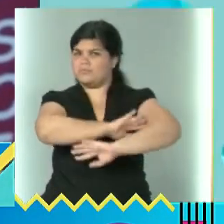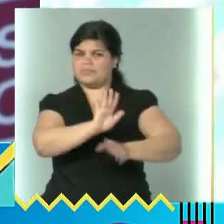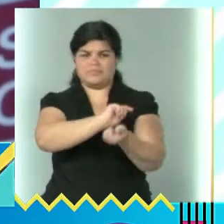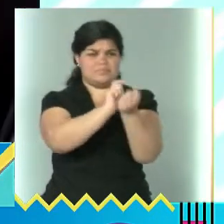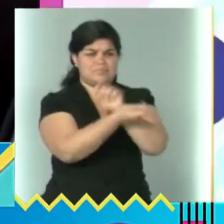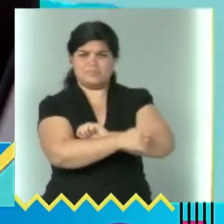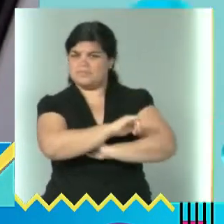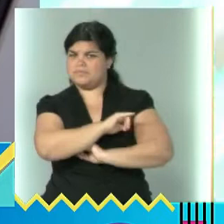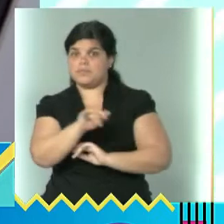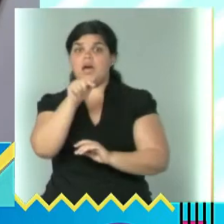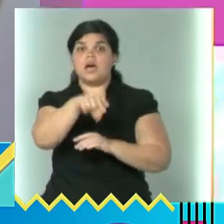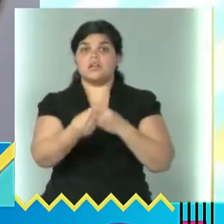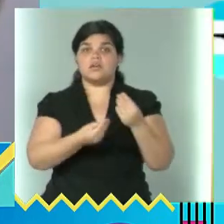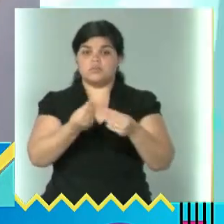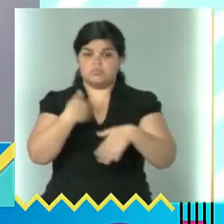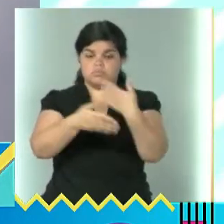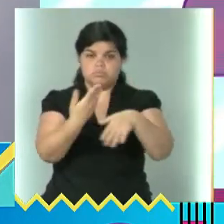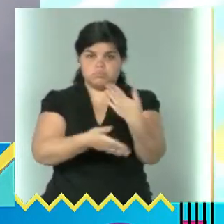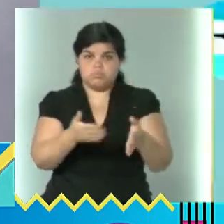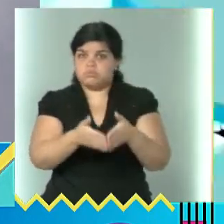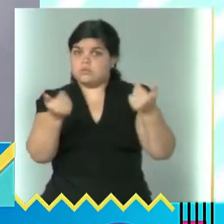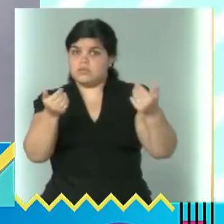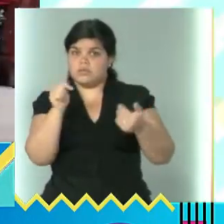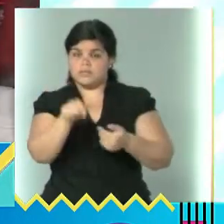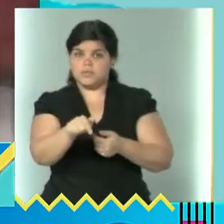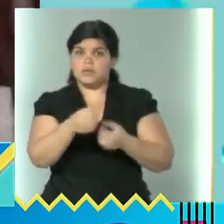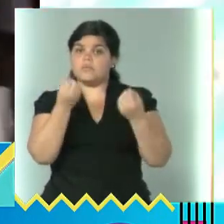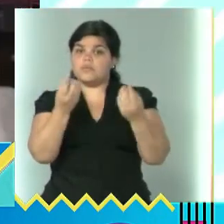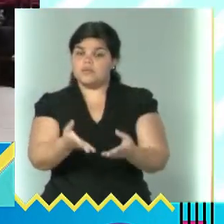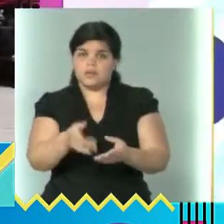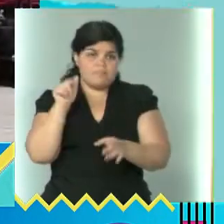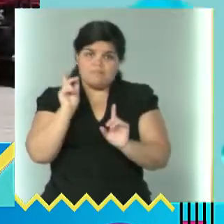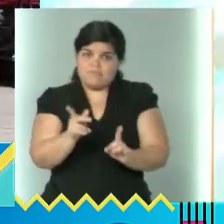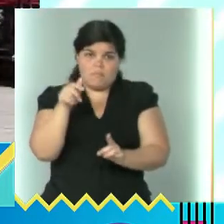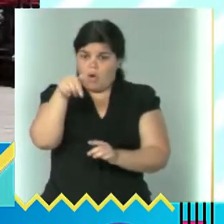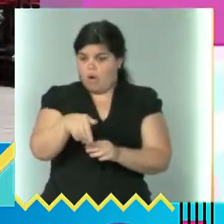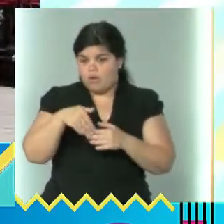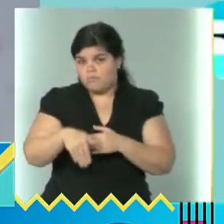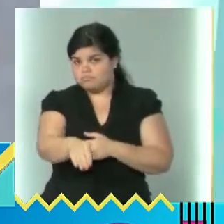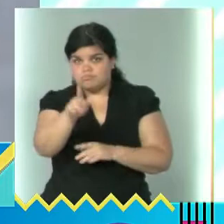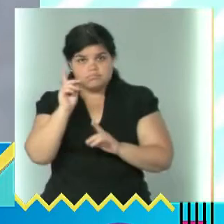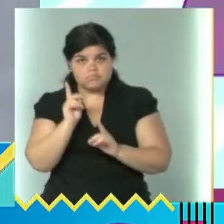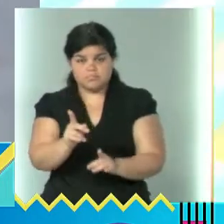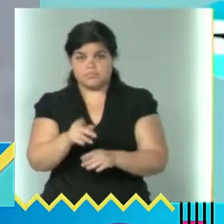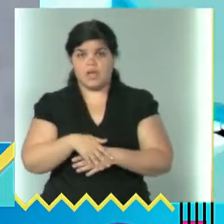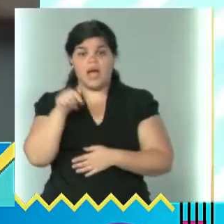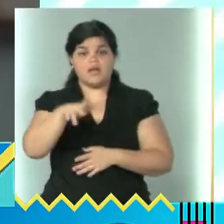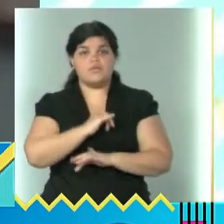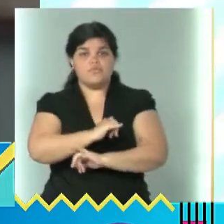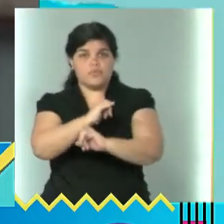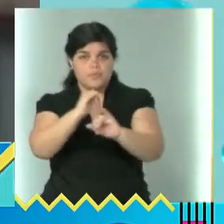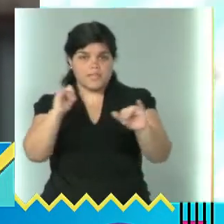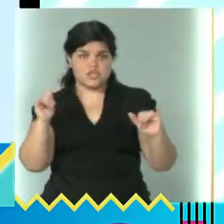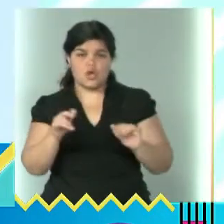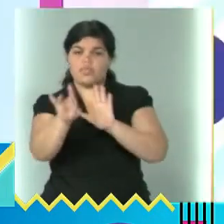optimismo liviano, inmediato, celebratorio, porque pasa lo que está pasando, ¿no es cierto? Y entonces la información o